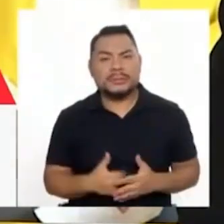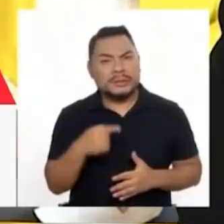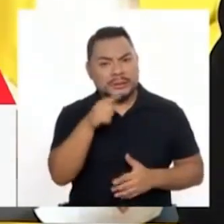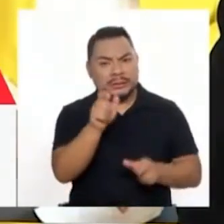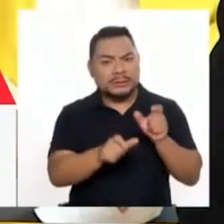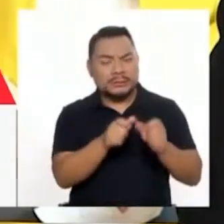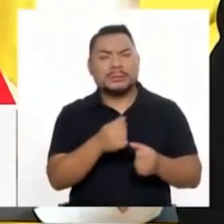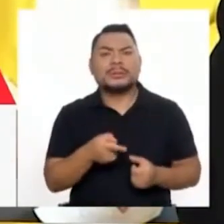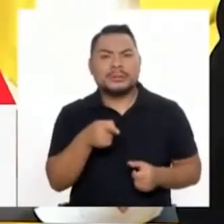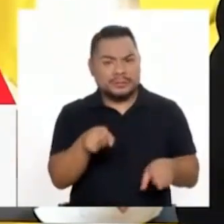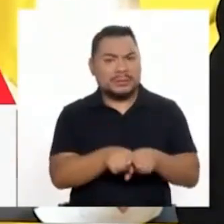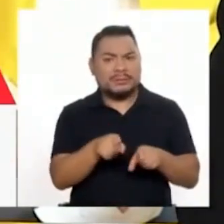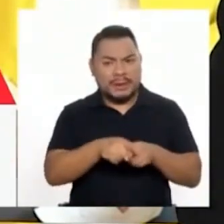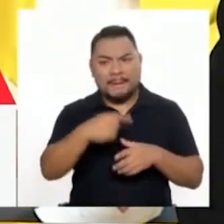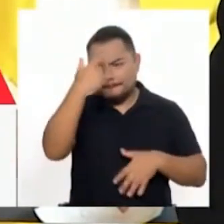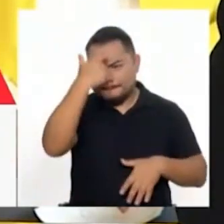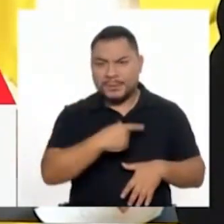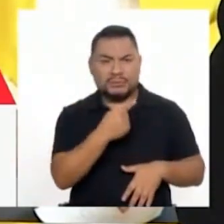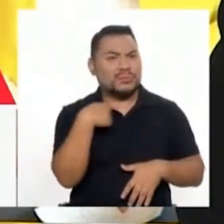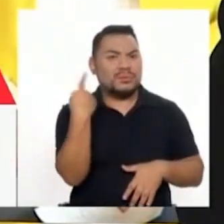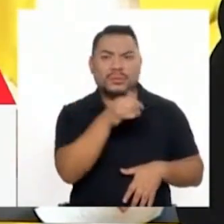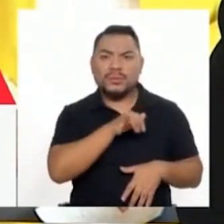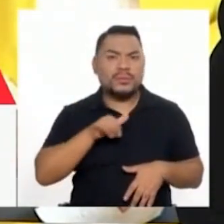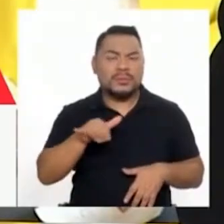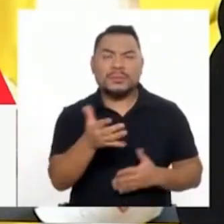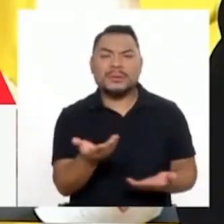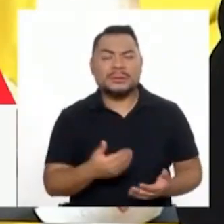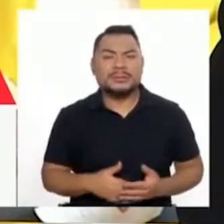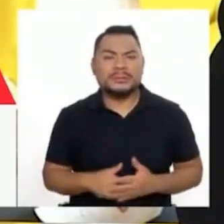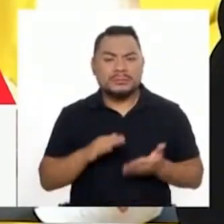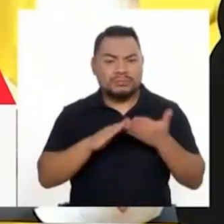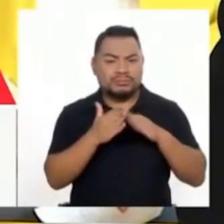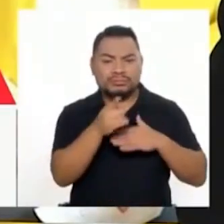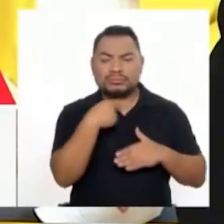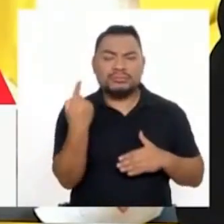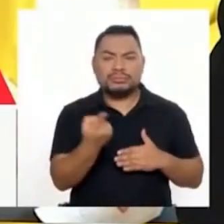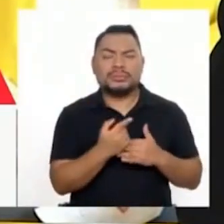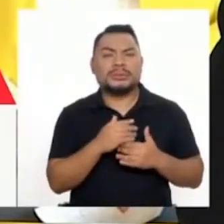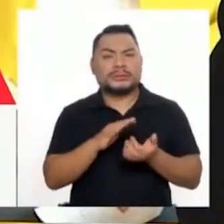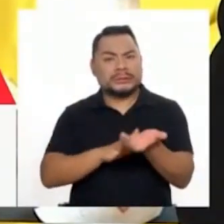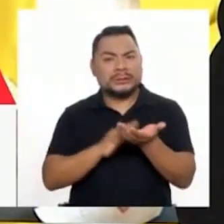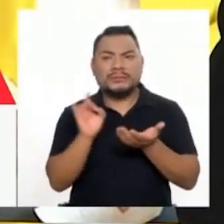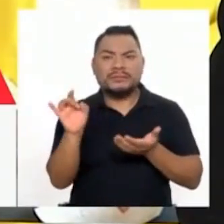personas del pueblo, como todos nosotros, de todas las sangres.